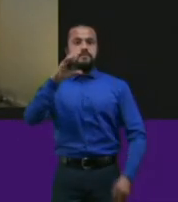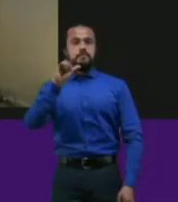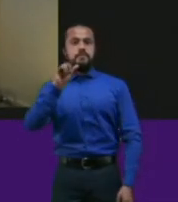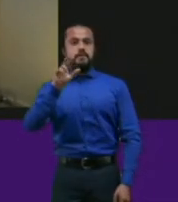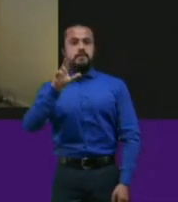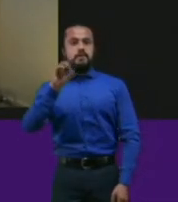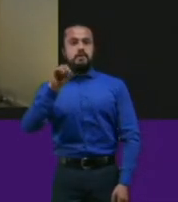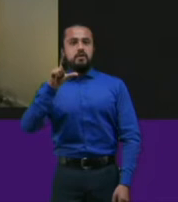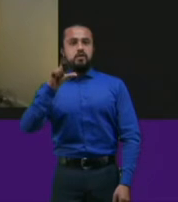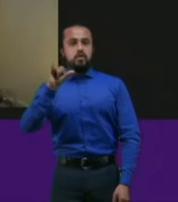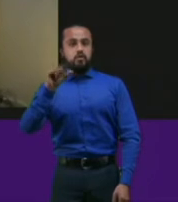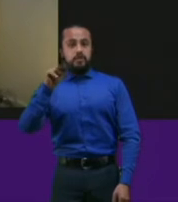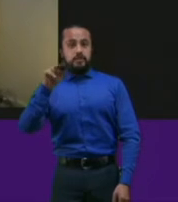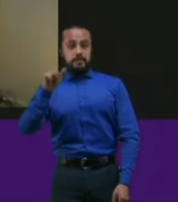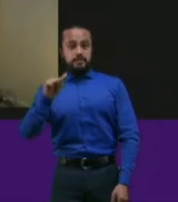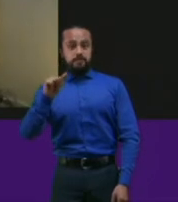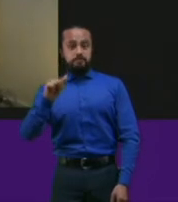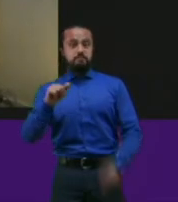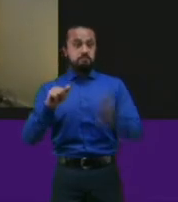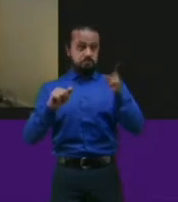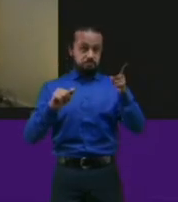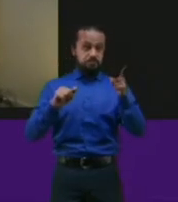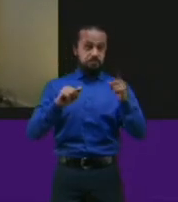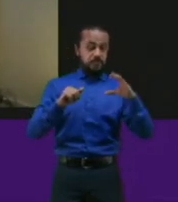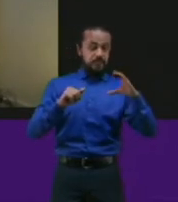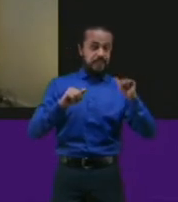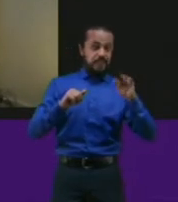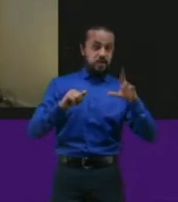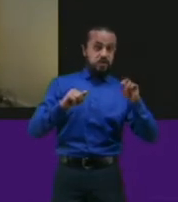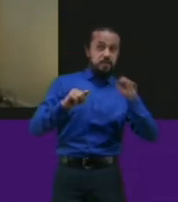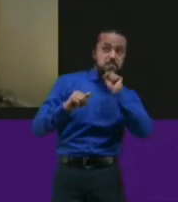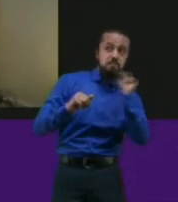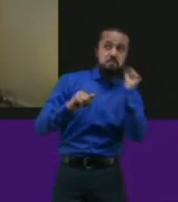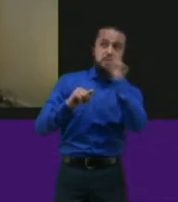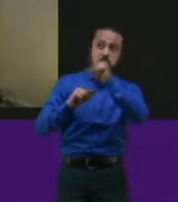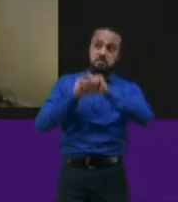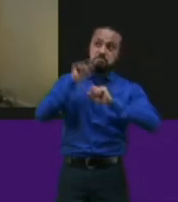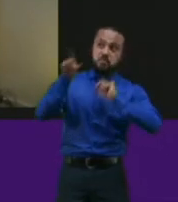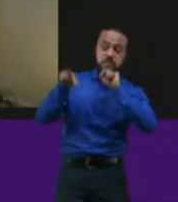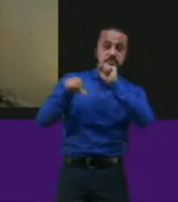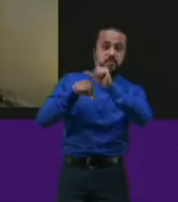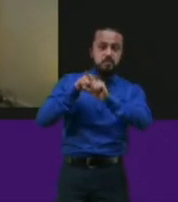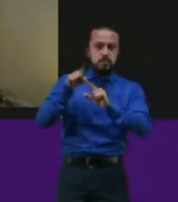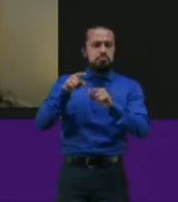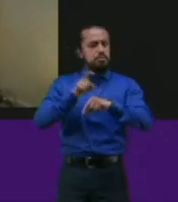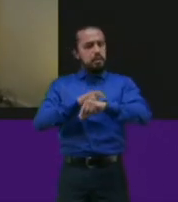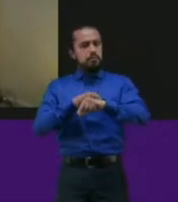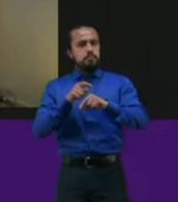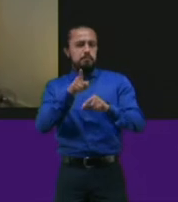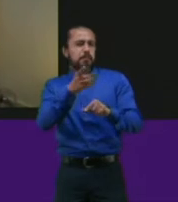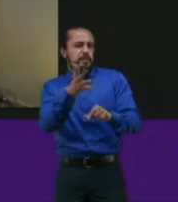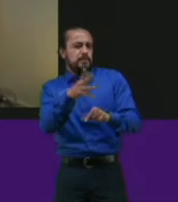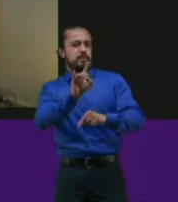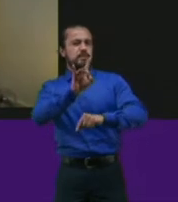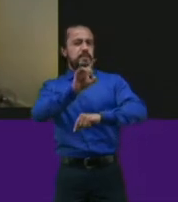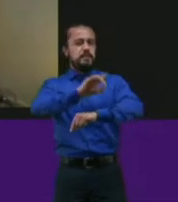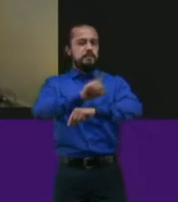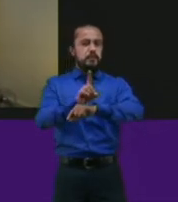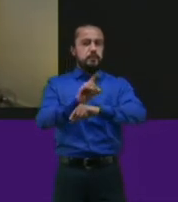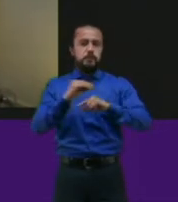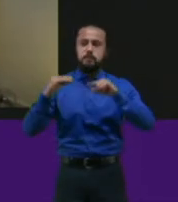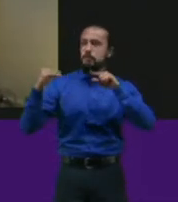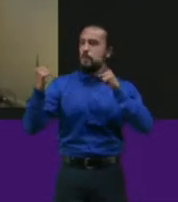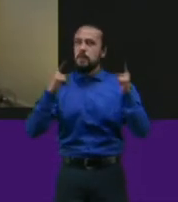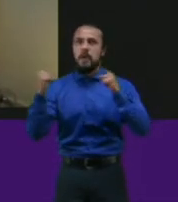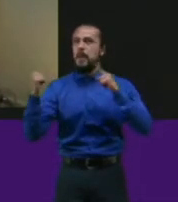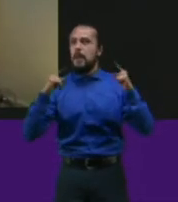las preguntas a Ila. Hasta ahora vamos muy bien con el tiempo, todo el mundo súper riguroso. Tienes más o menos 15 minuticos. Listo, entonces,